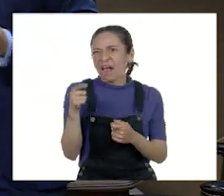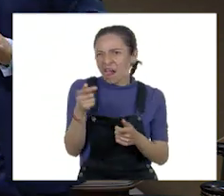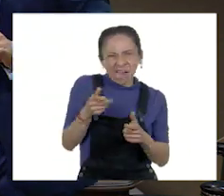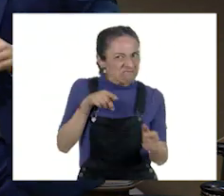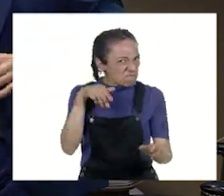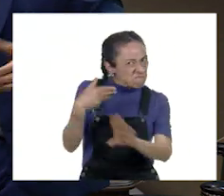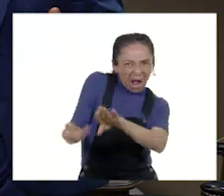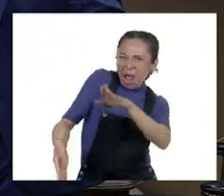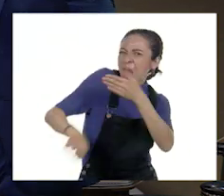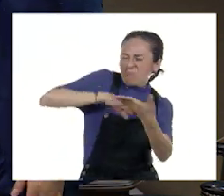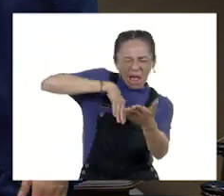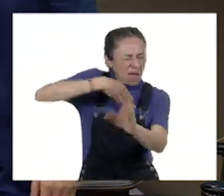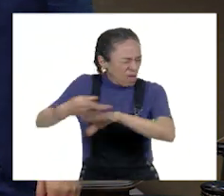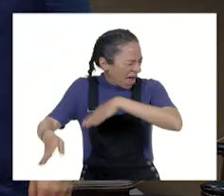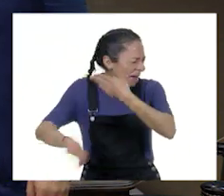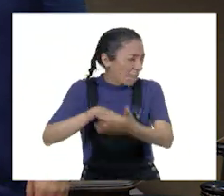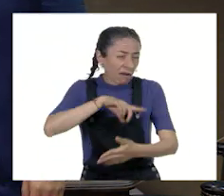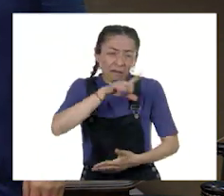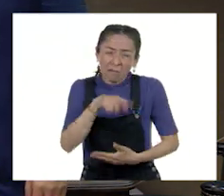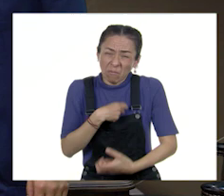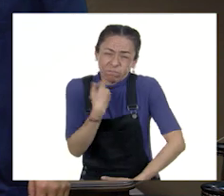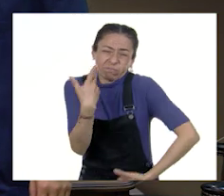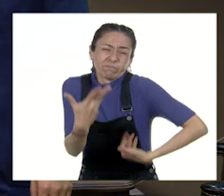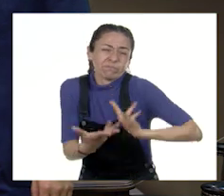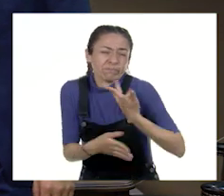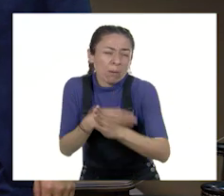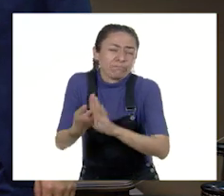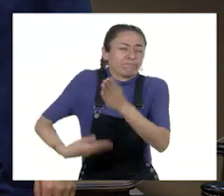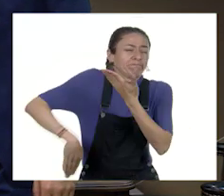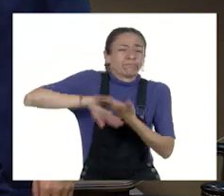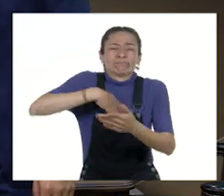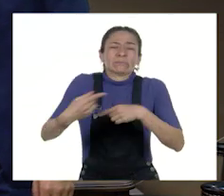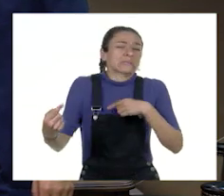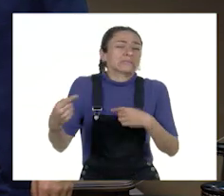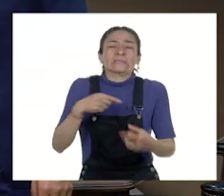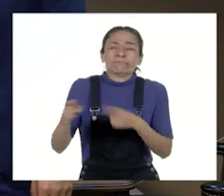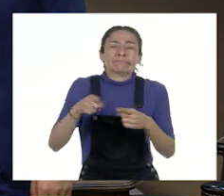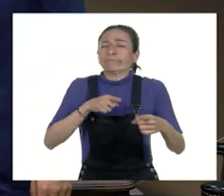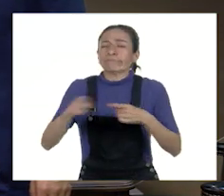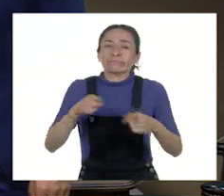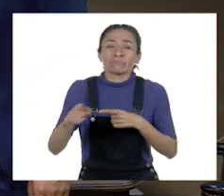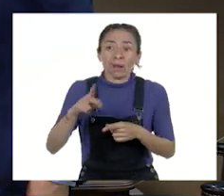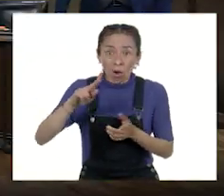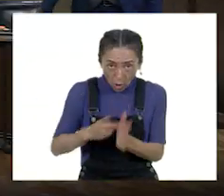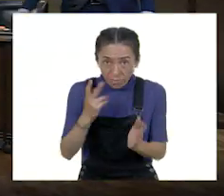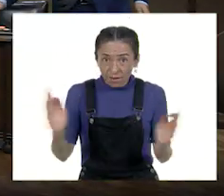dijeron cosas que tal vez nunca más se volverían a decir frente a frente.